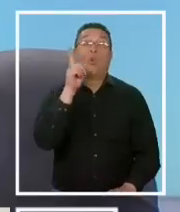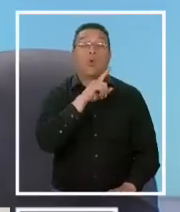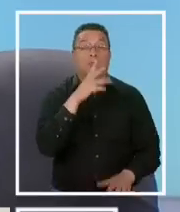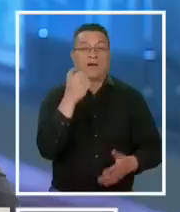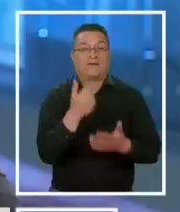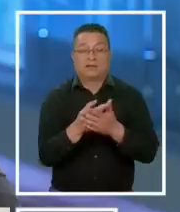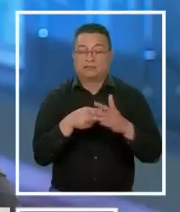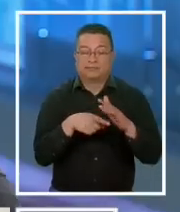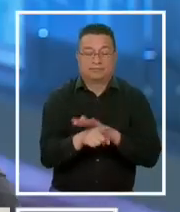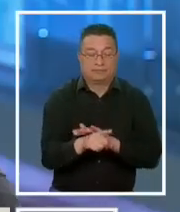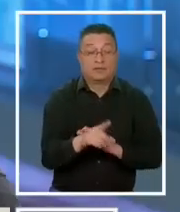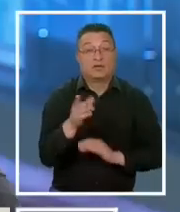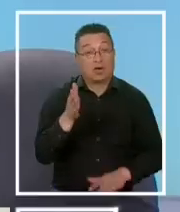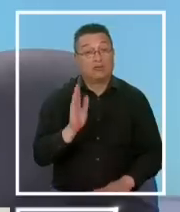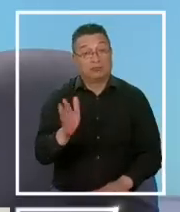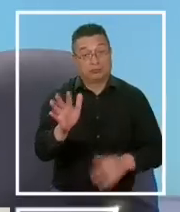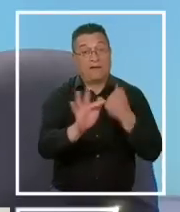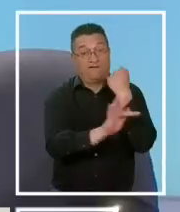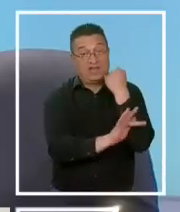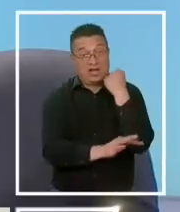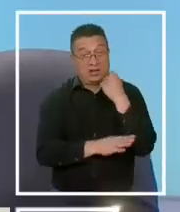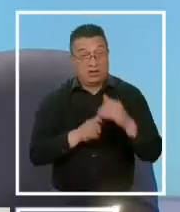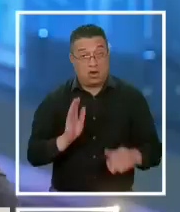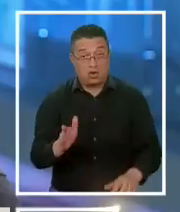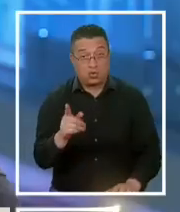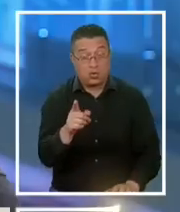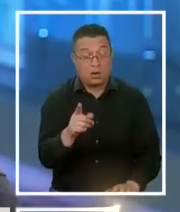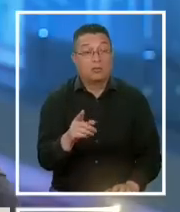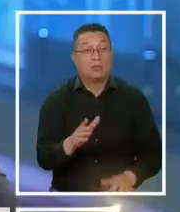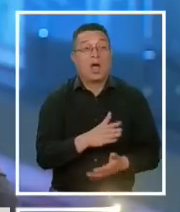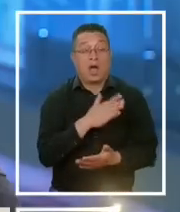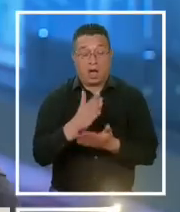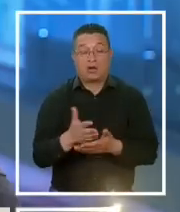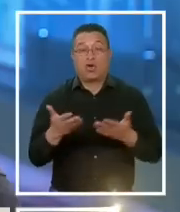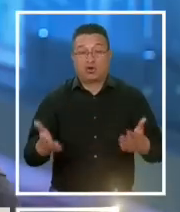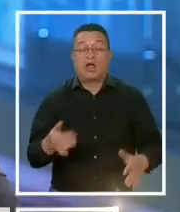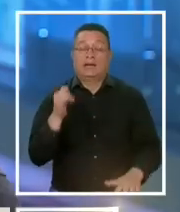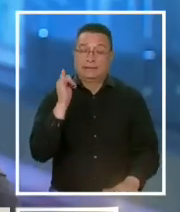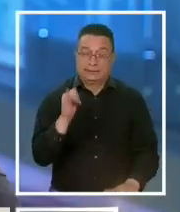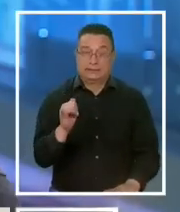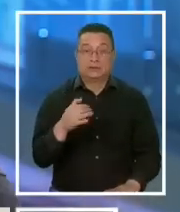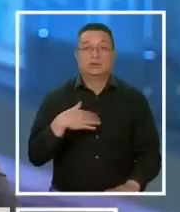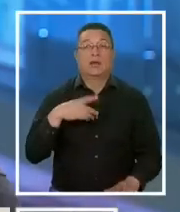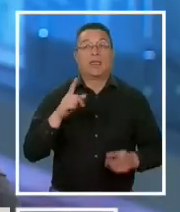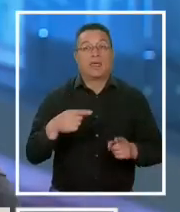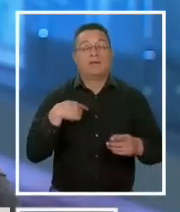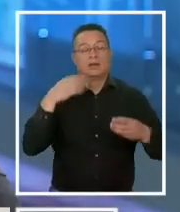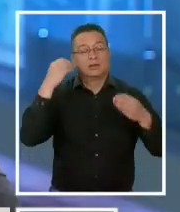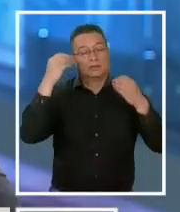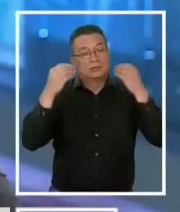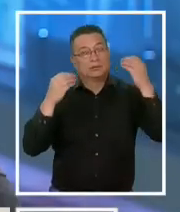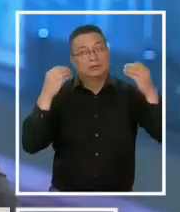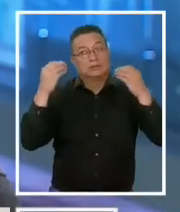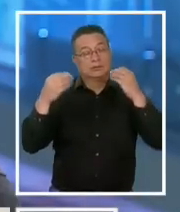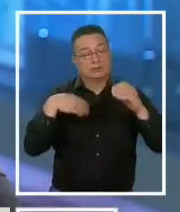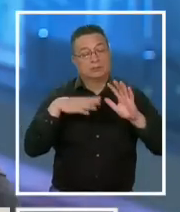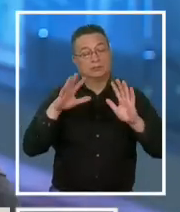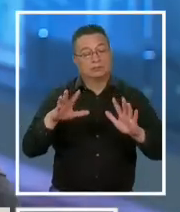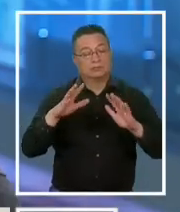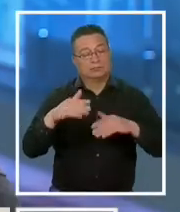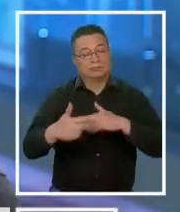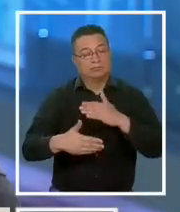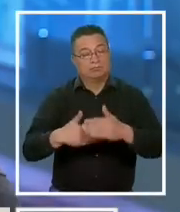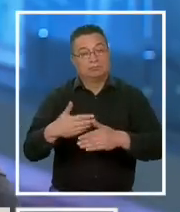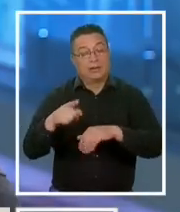incursión seguirá siendo fiscal por ahora sí obviamente eso algo que uno tiene que decir paso dentro